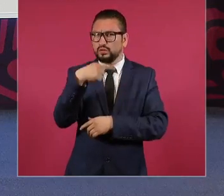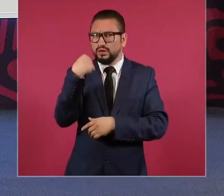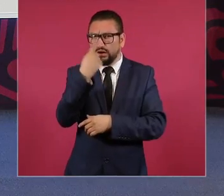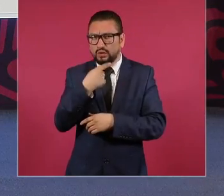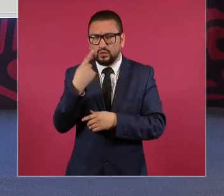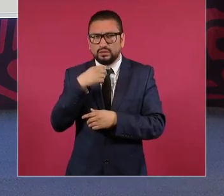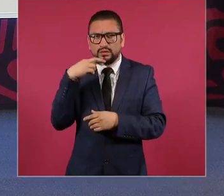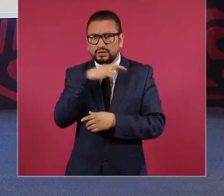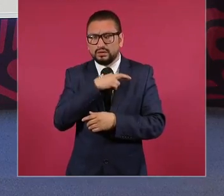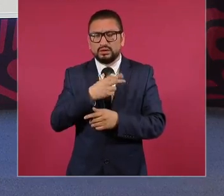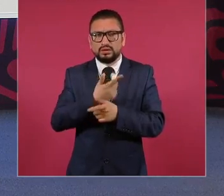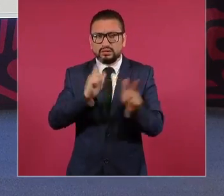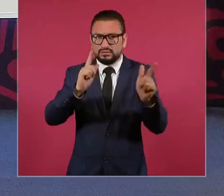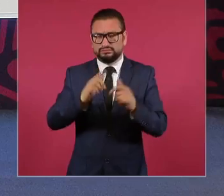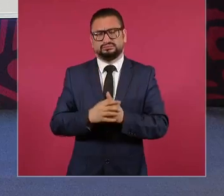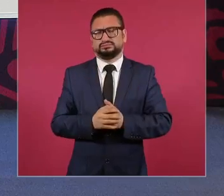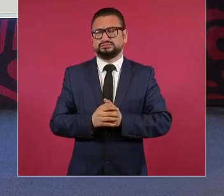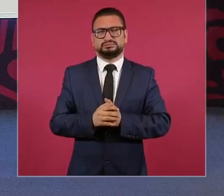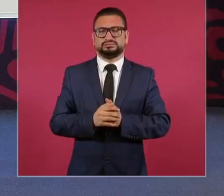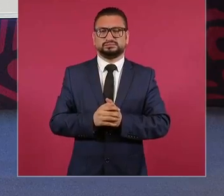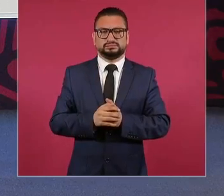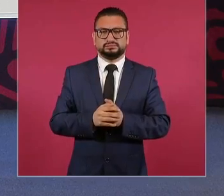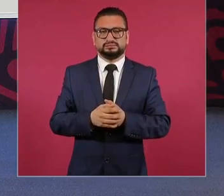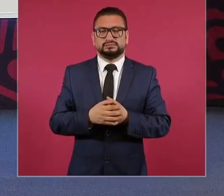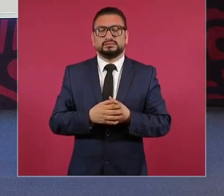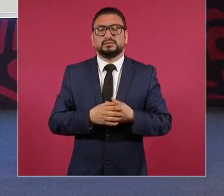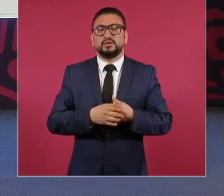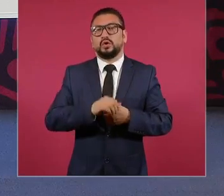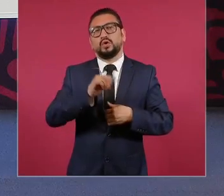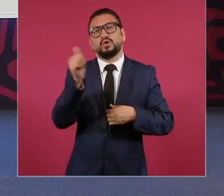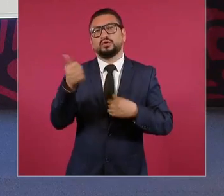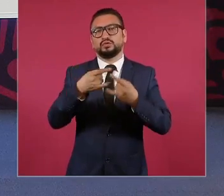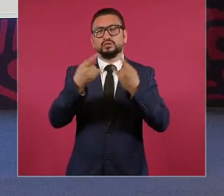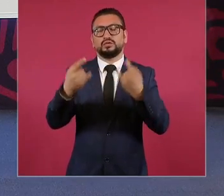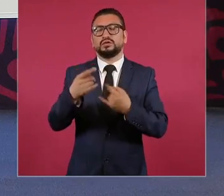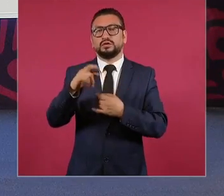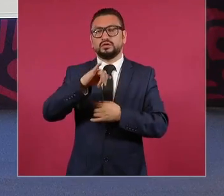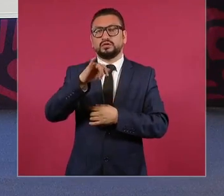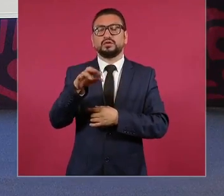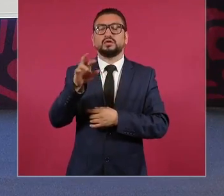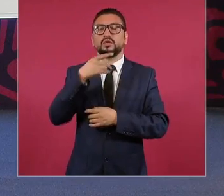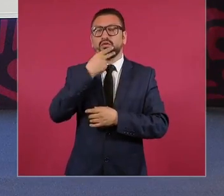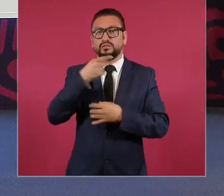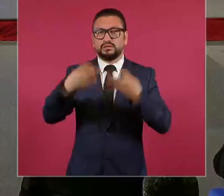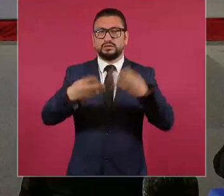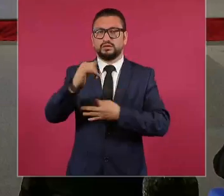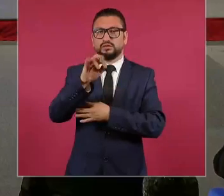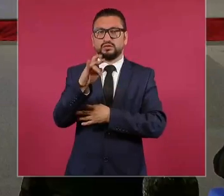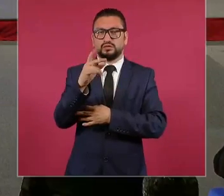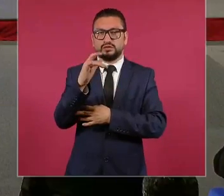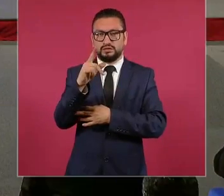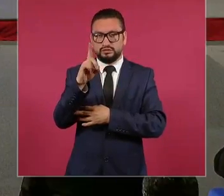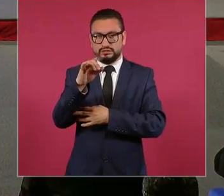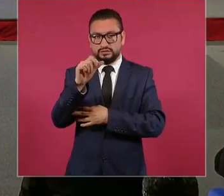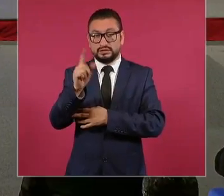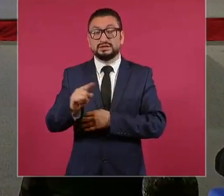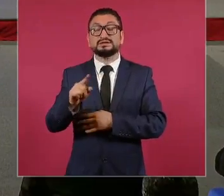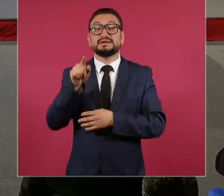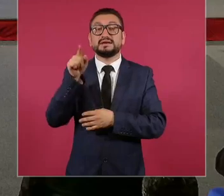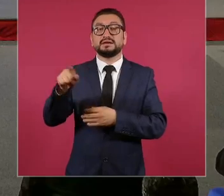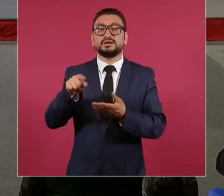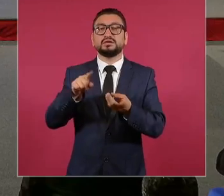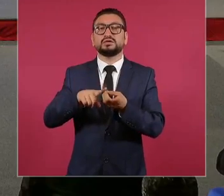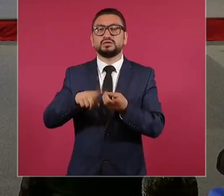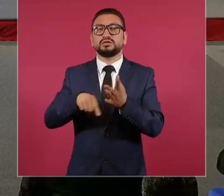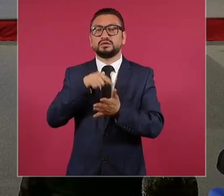se ha liberado además. Otro juez, Rogelio León Díaz Villarreal, con residencia en